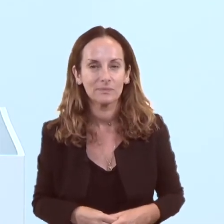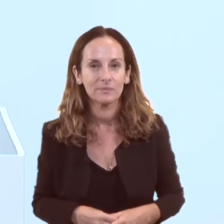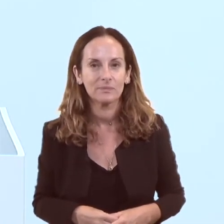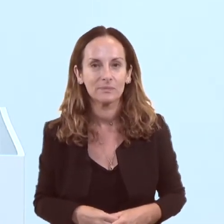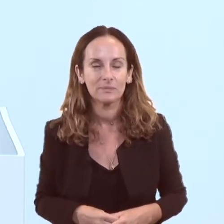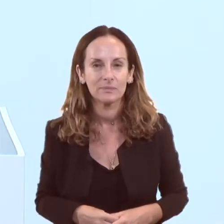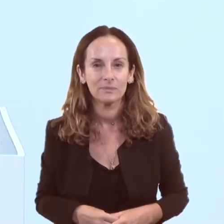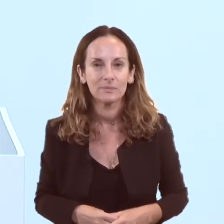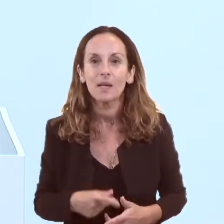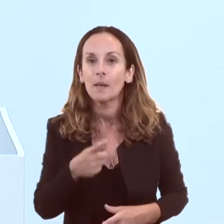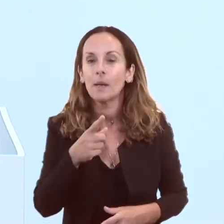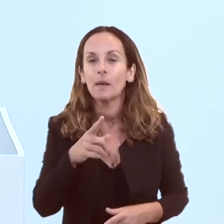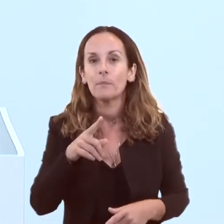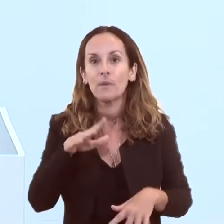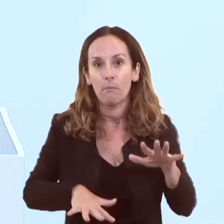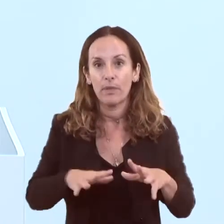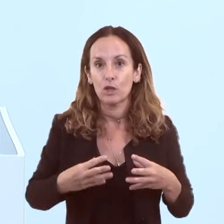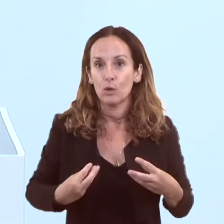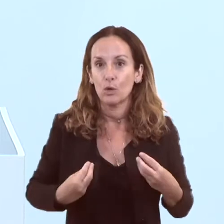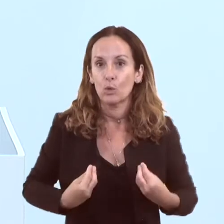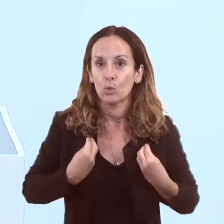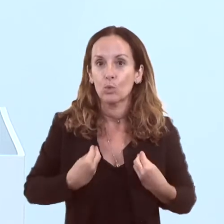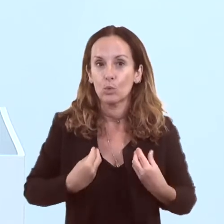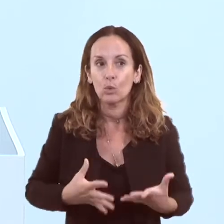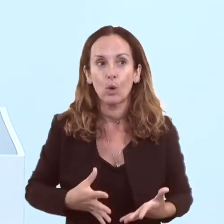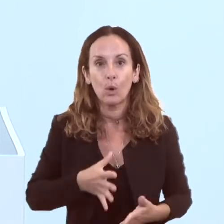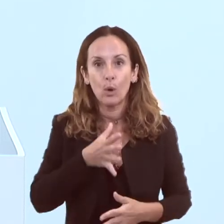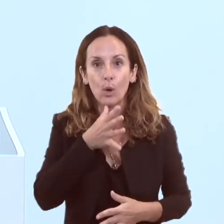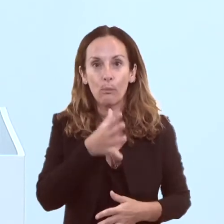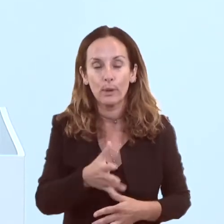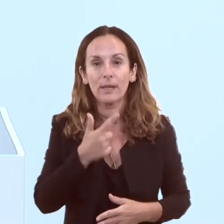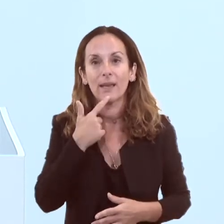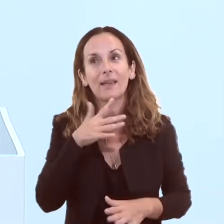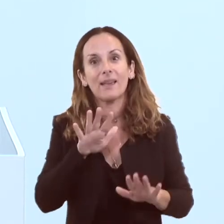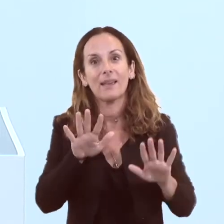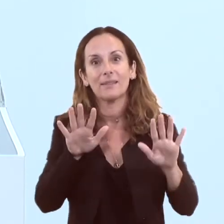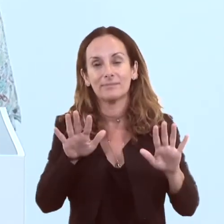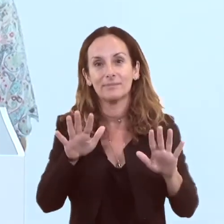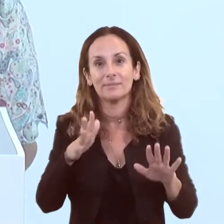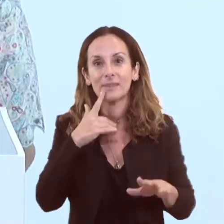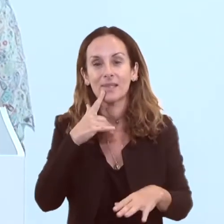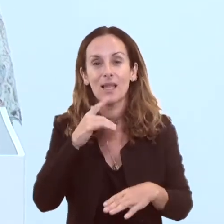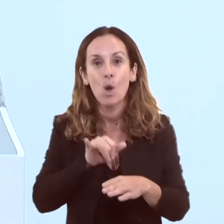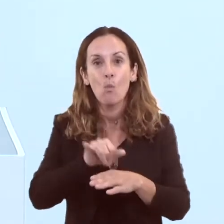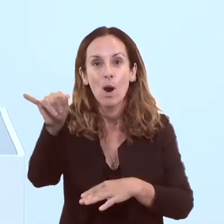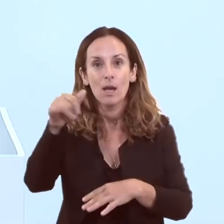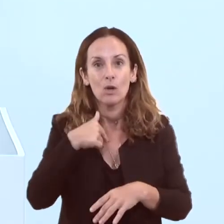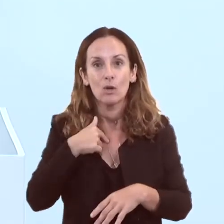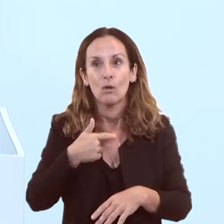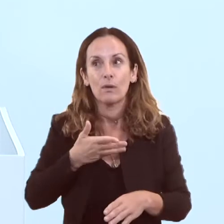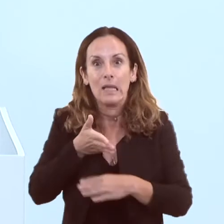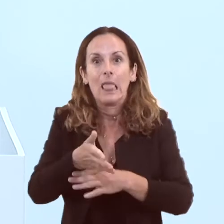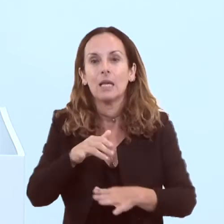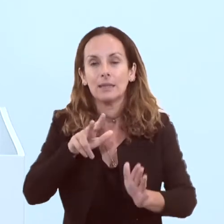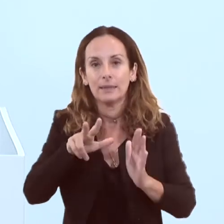de casas a veces me da algunos sustos en los atascos porque no llegó a el vuelo Sí sí a ver el